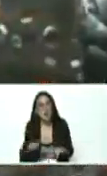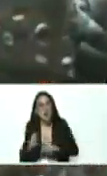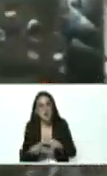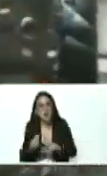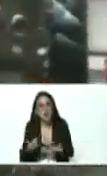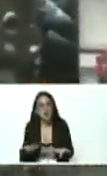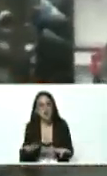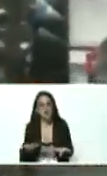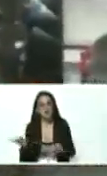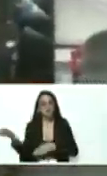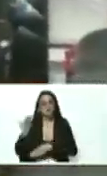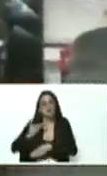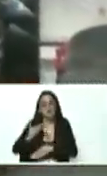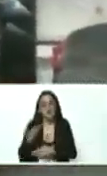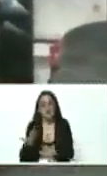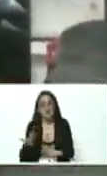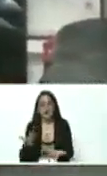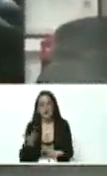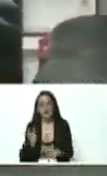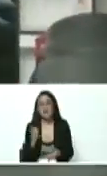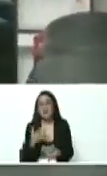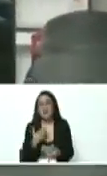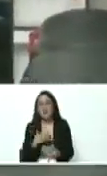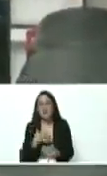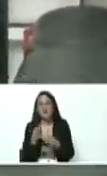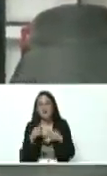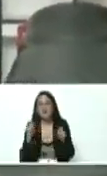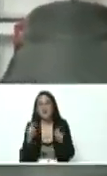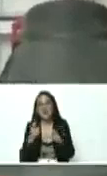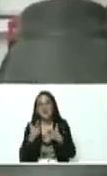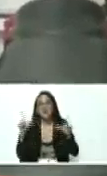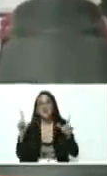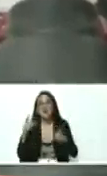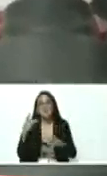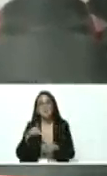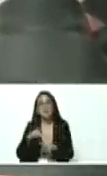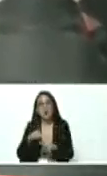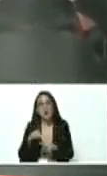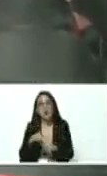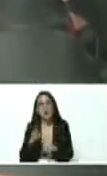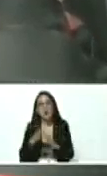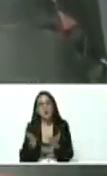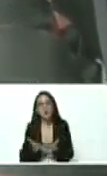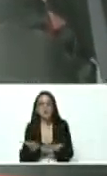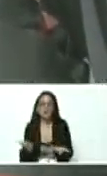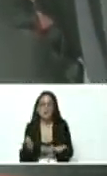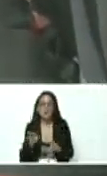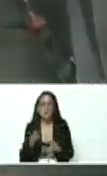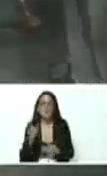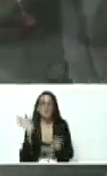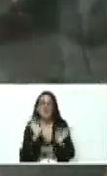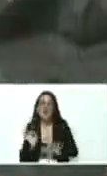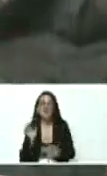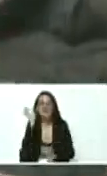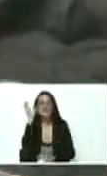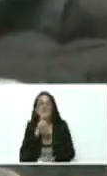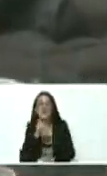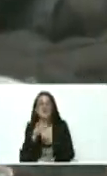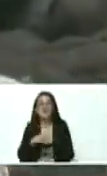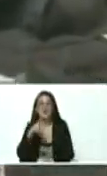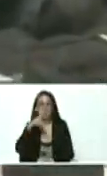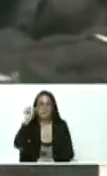en medio de unas sanciones, sin poder vender libremente petróleo ante el mundo? Bueno, bajo el método de Nicolás Maduro, bricomiles y un pueblo que lo